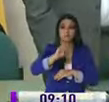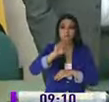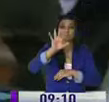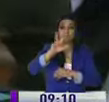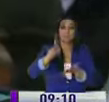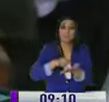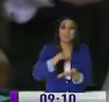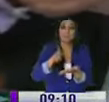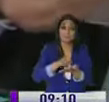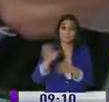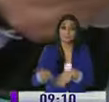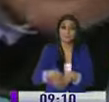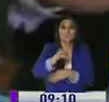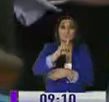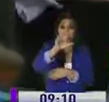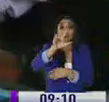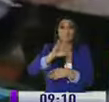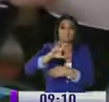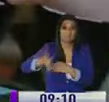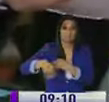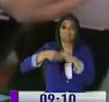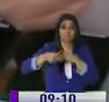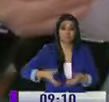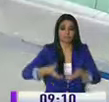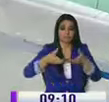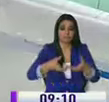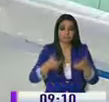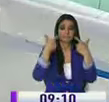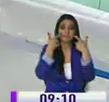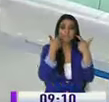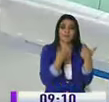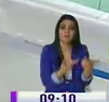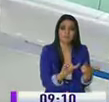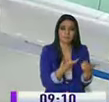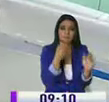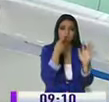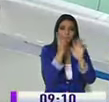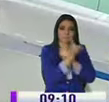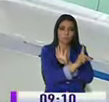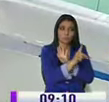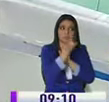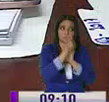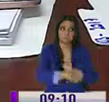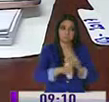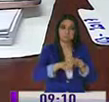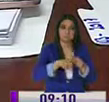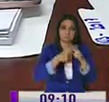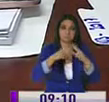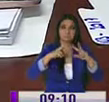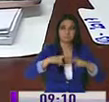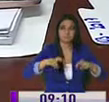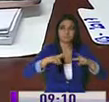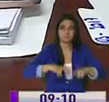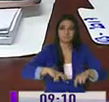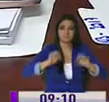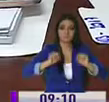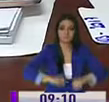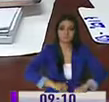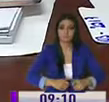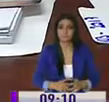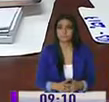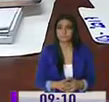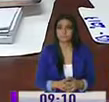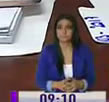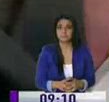136 de anexos en manos de la fiscalía general del estado para que se inicien las investigaciones aquí no